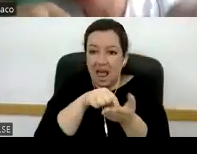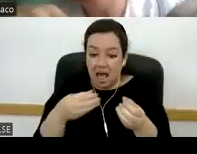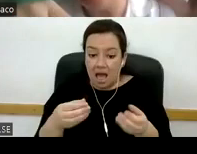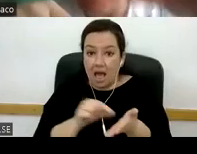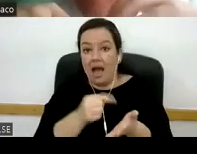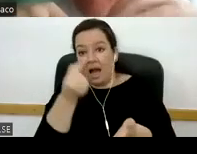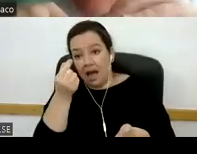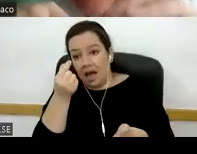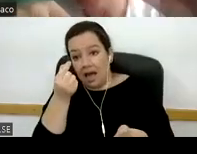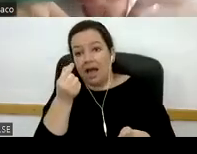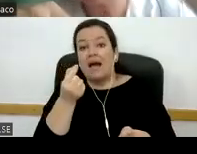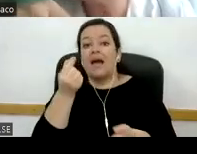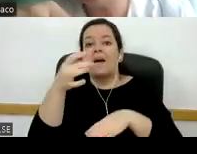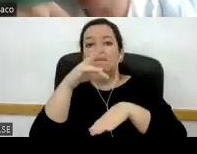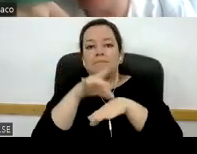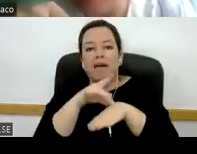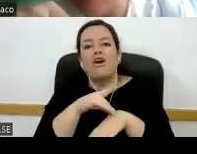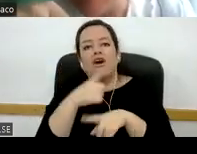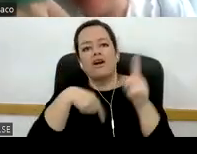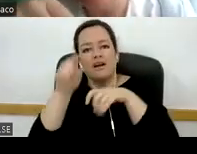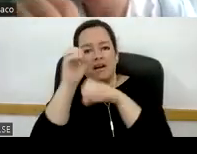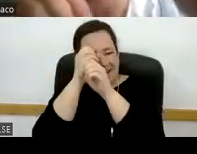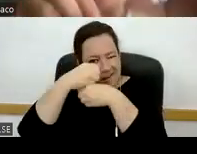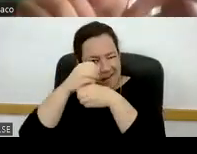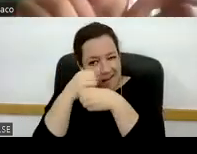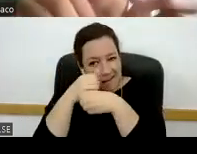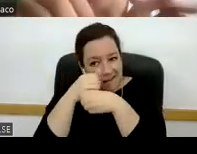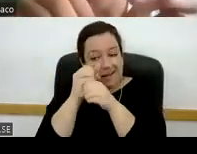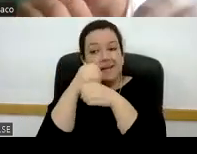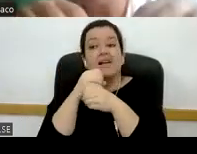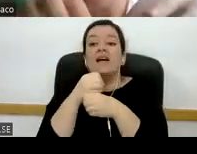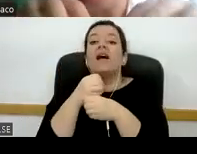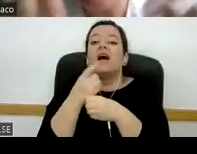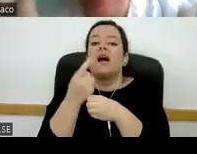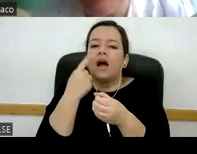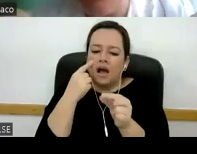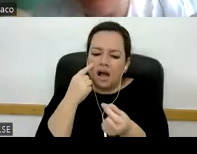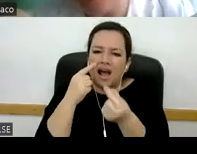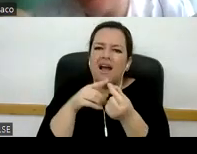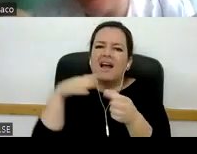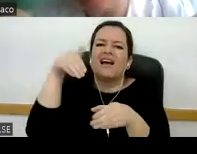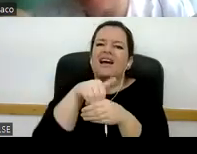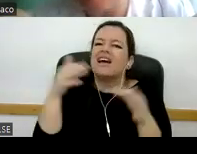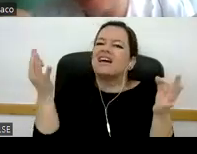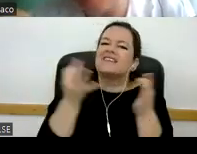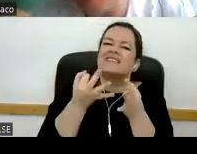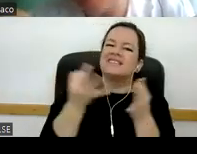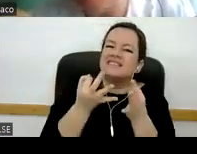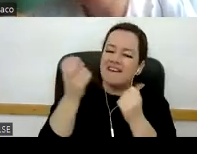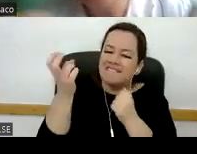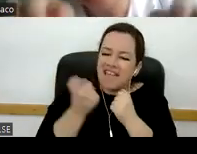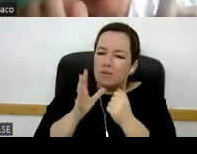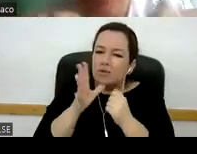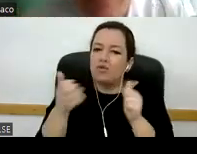recogemos, nos la traen al centro y nosotros la enviamos a analizar. Se analiza bioquímicamente, se ve de qué está compuesta esa